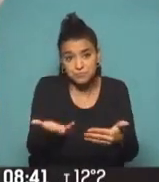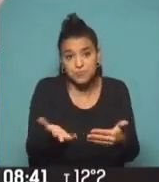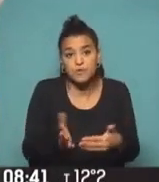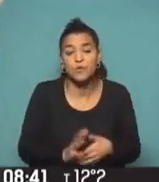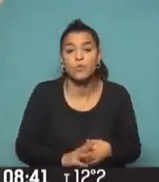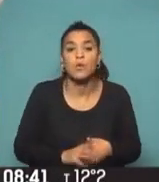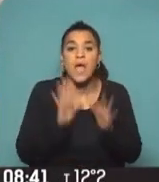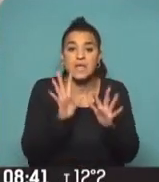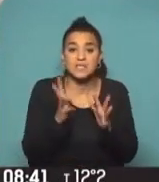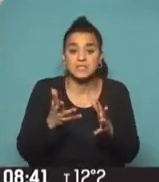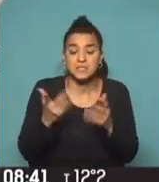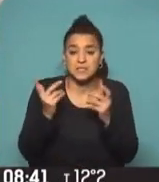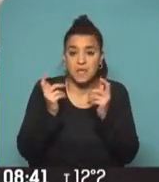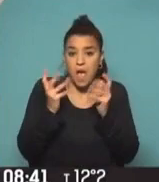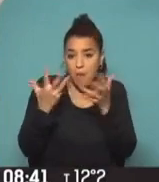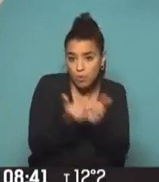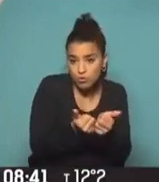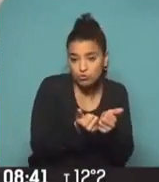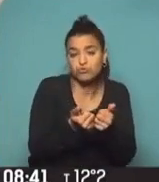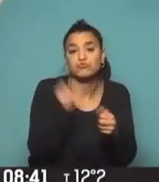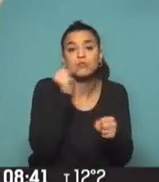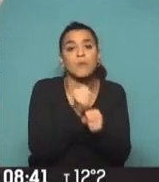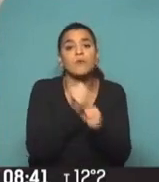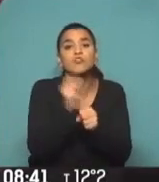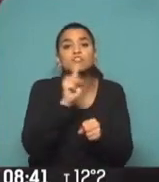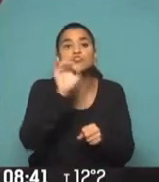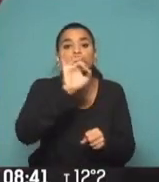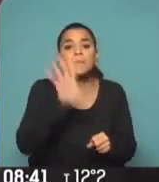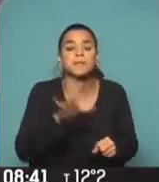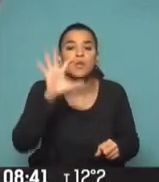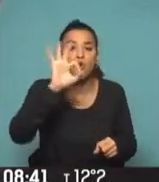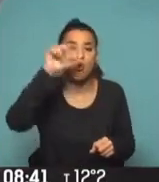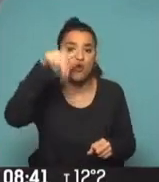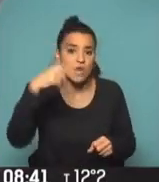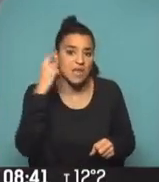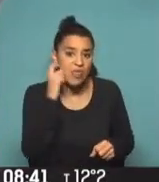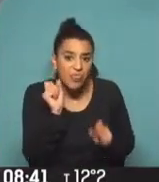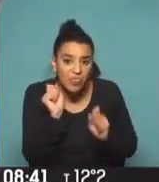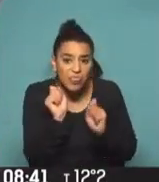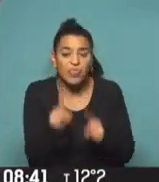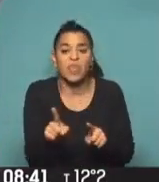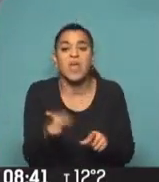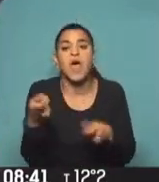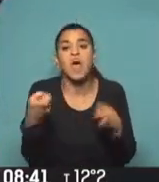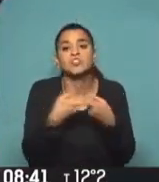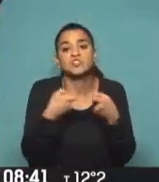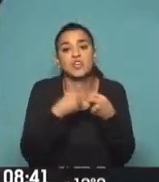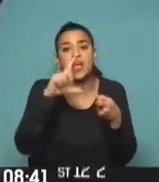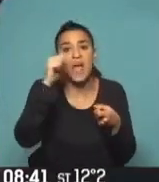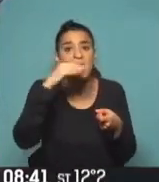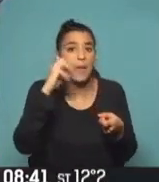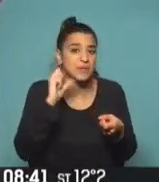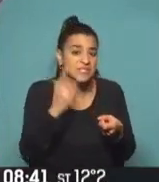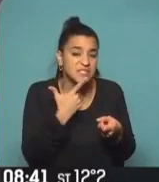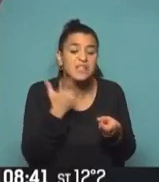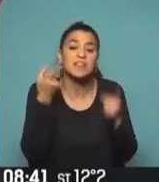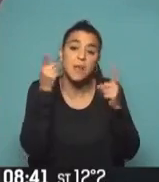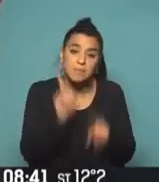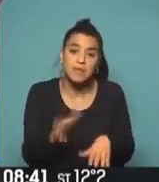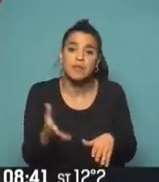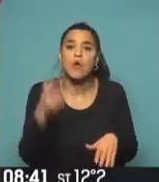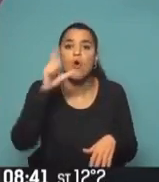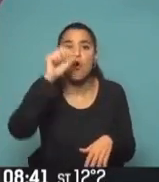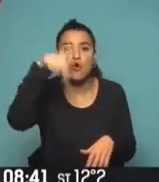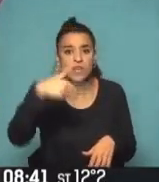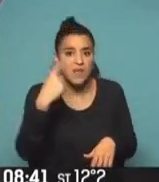ese aporte estamos trabajando no sólo en ejes que vienen netamente de las asociaciones cannábicas sino que estamos hablando de